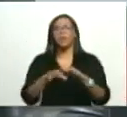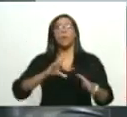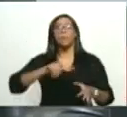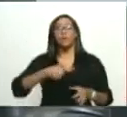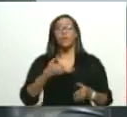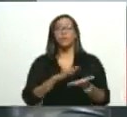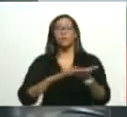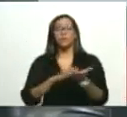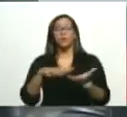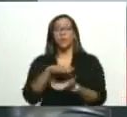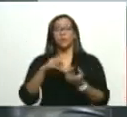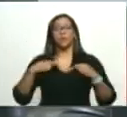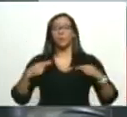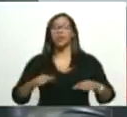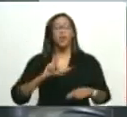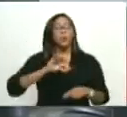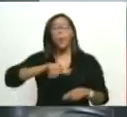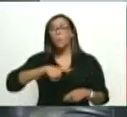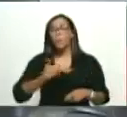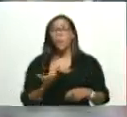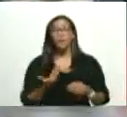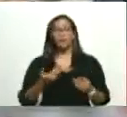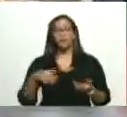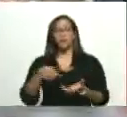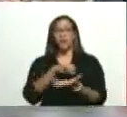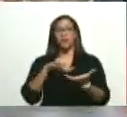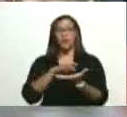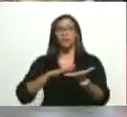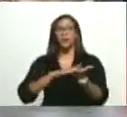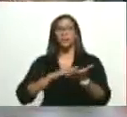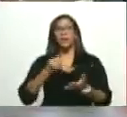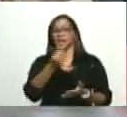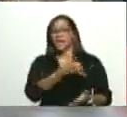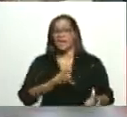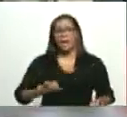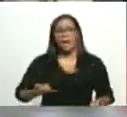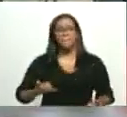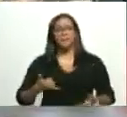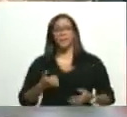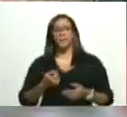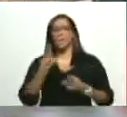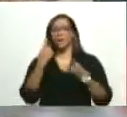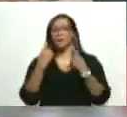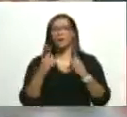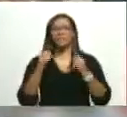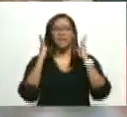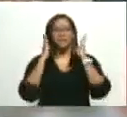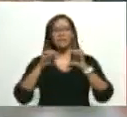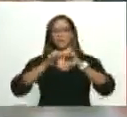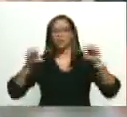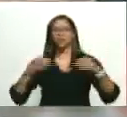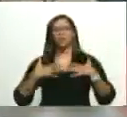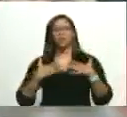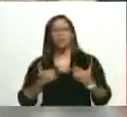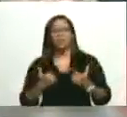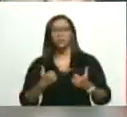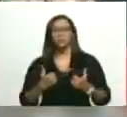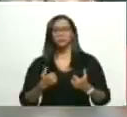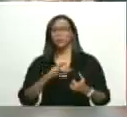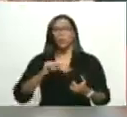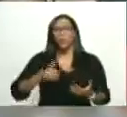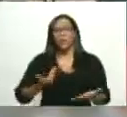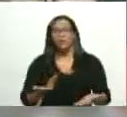de la humanidad, no puede resolver el problema del hambre, no puede resolver el problema de la falta de acceso a educación o de salud, crea